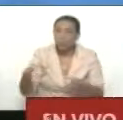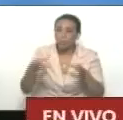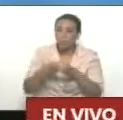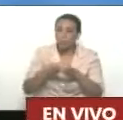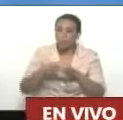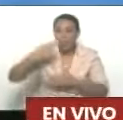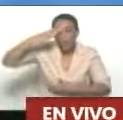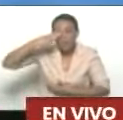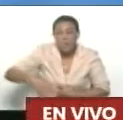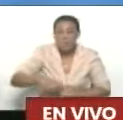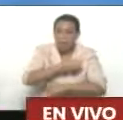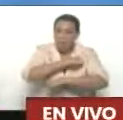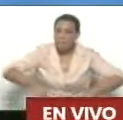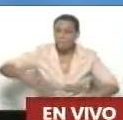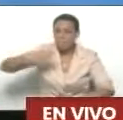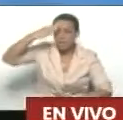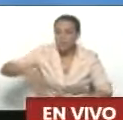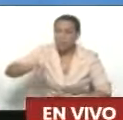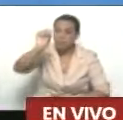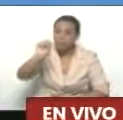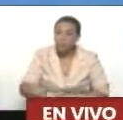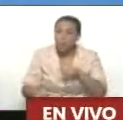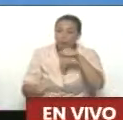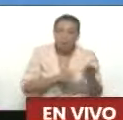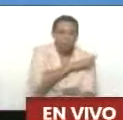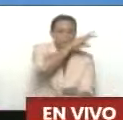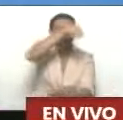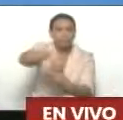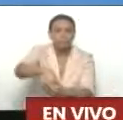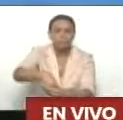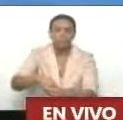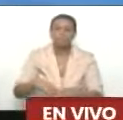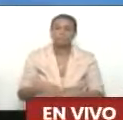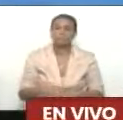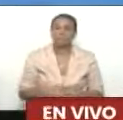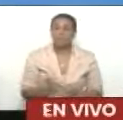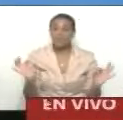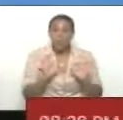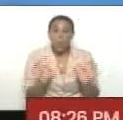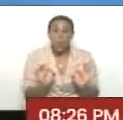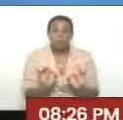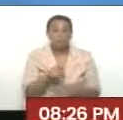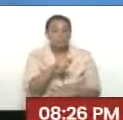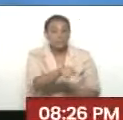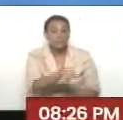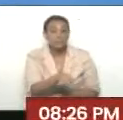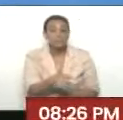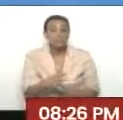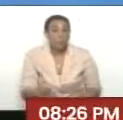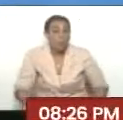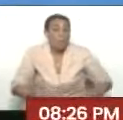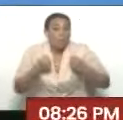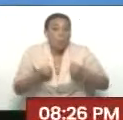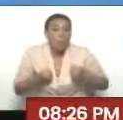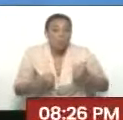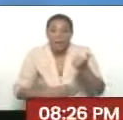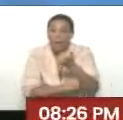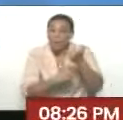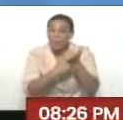Estado. Nadie tenga duda de eso. Jamás lo hubiera hecho si no tiene la venia, el impulso, el